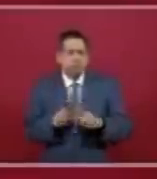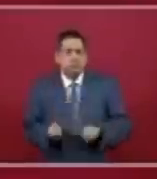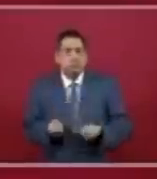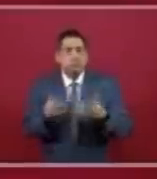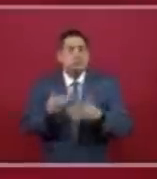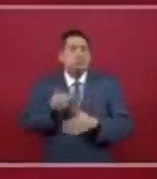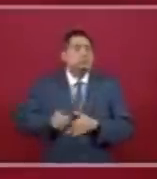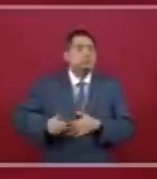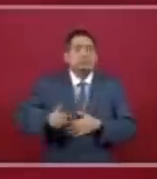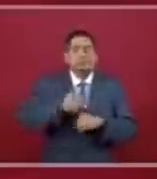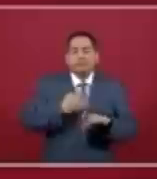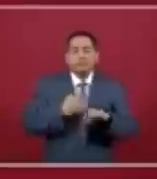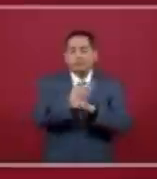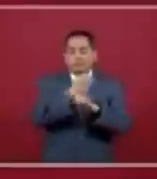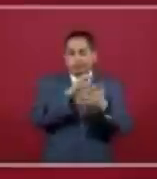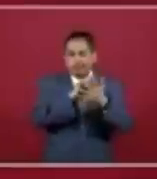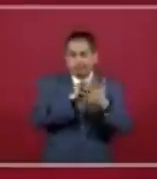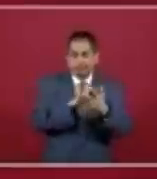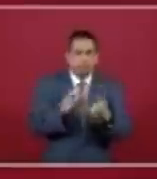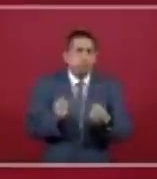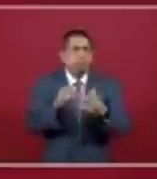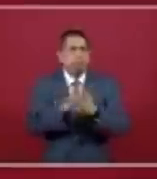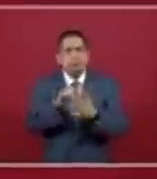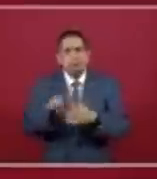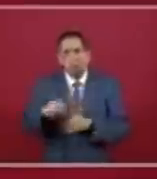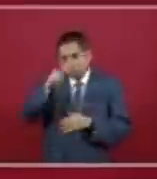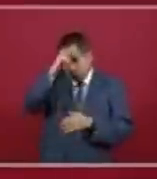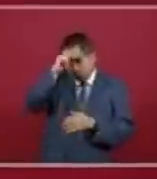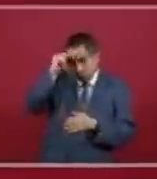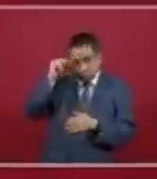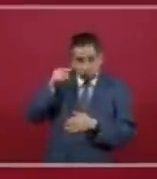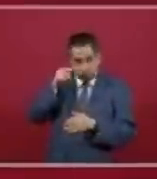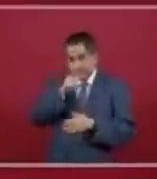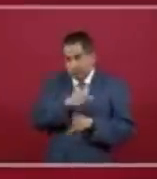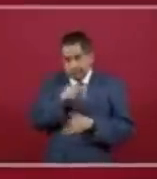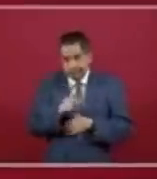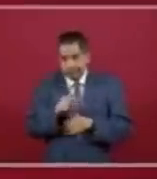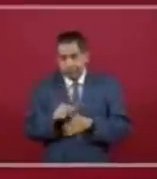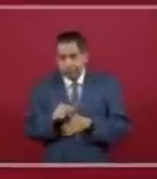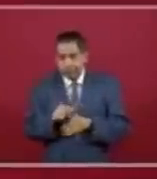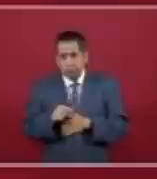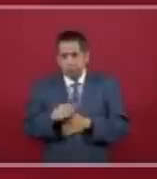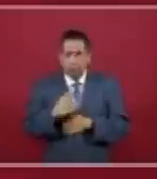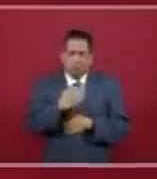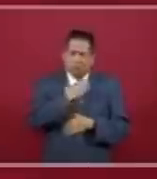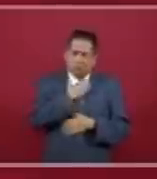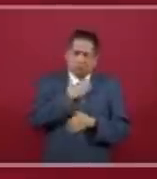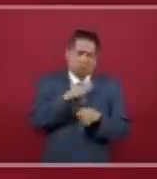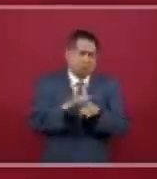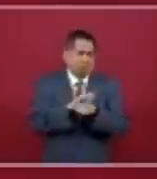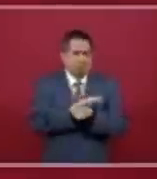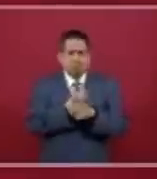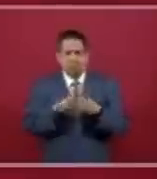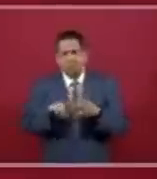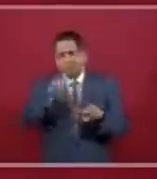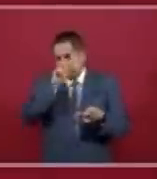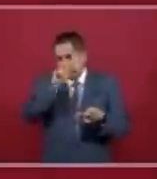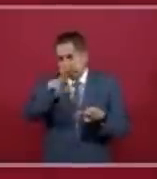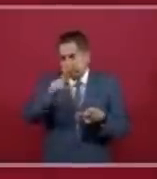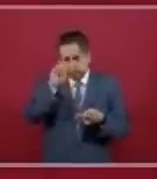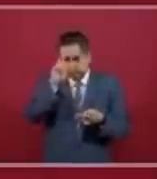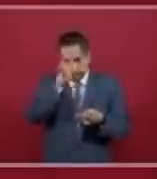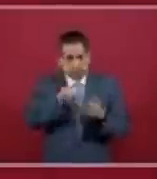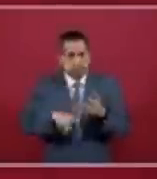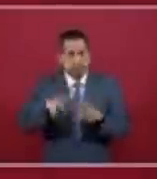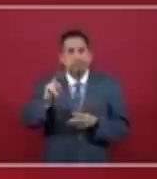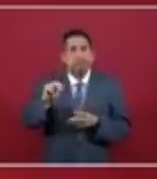de los estados. Hay, por ejemplo, en Nayarit que están con sobresaturación, en Jalisco, en Nuevo